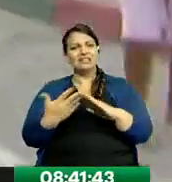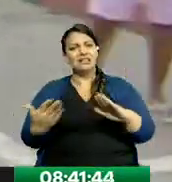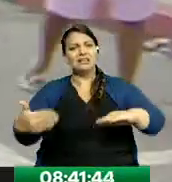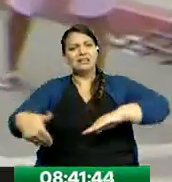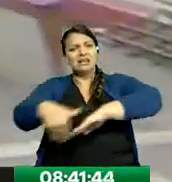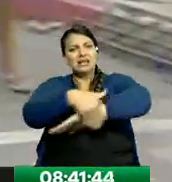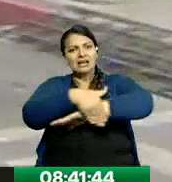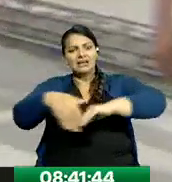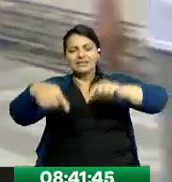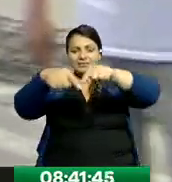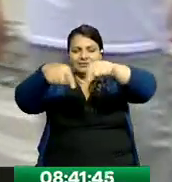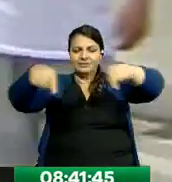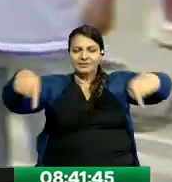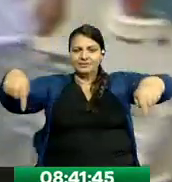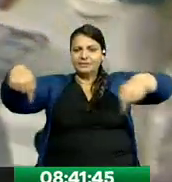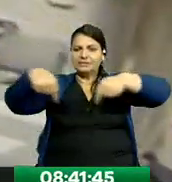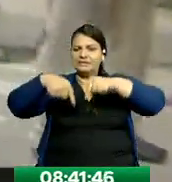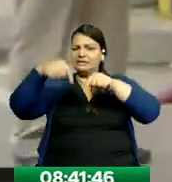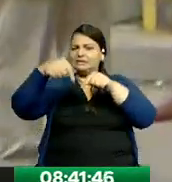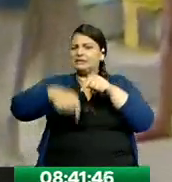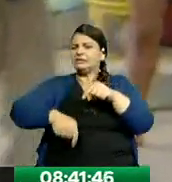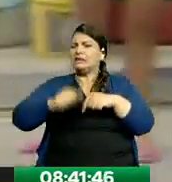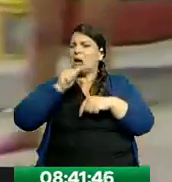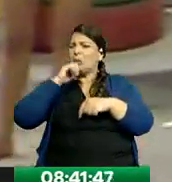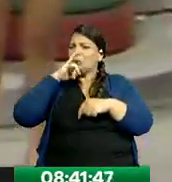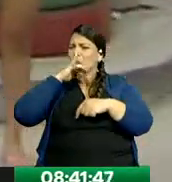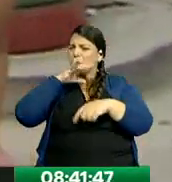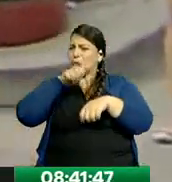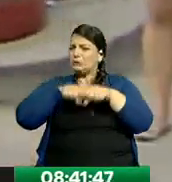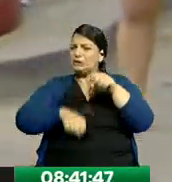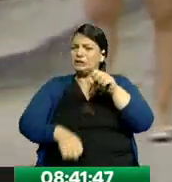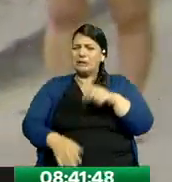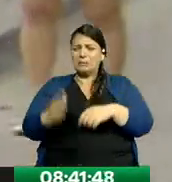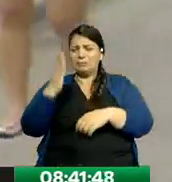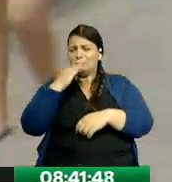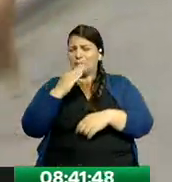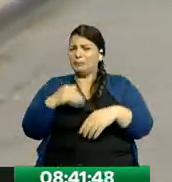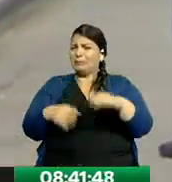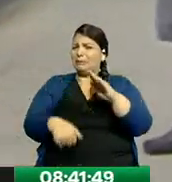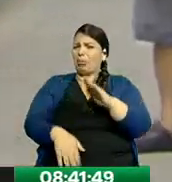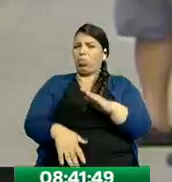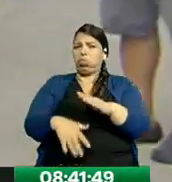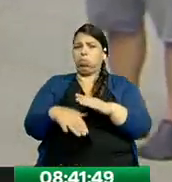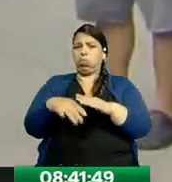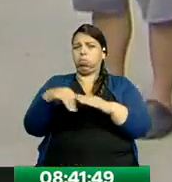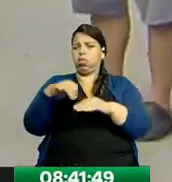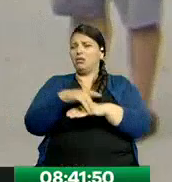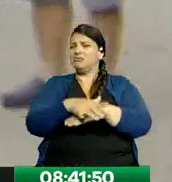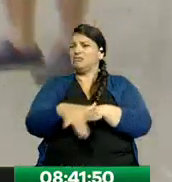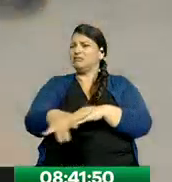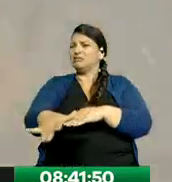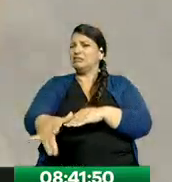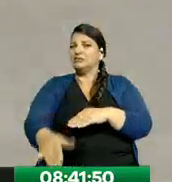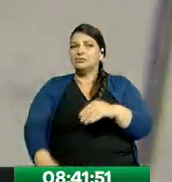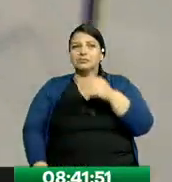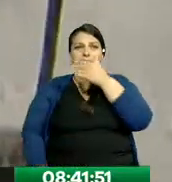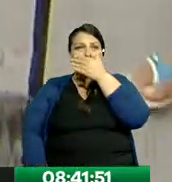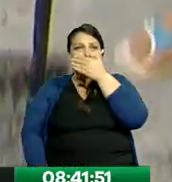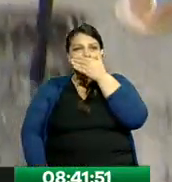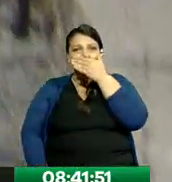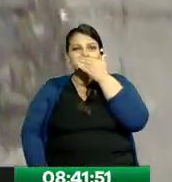los deja a ustedes vivir tranquilos, comer de una buena manera. Esto causa